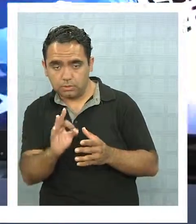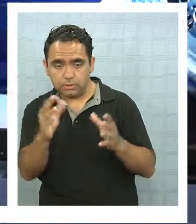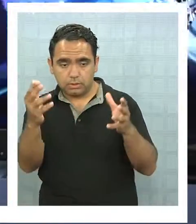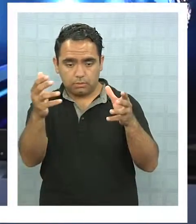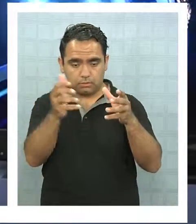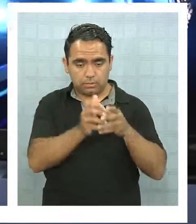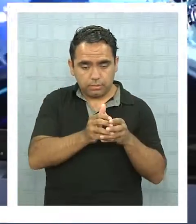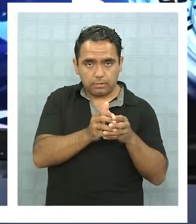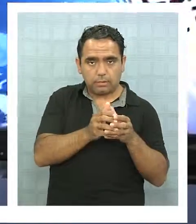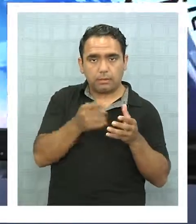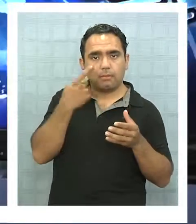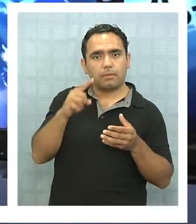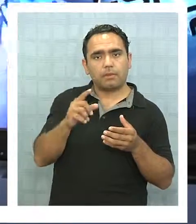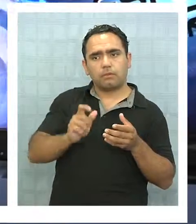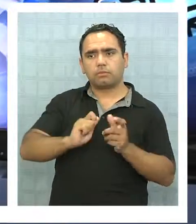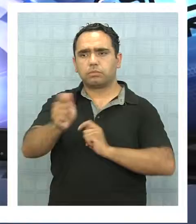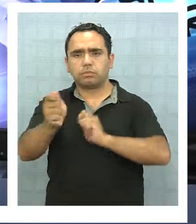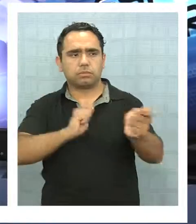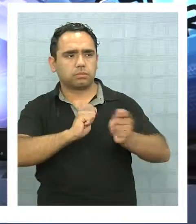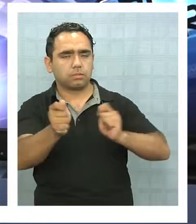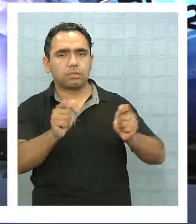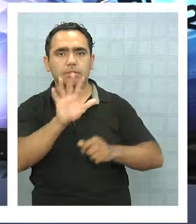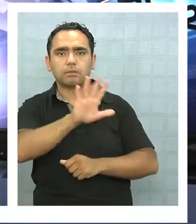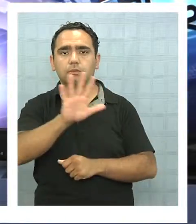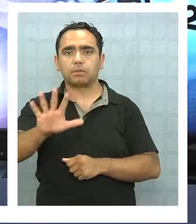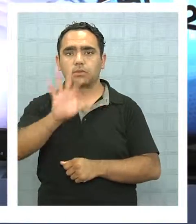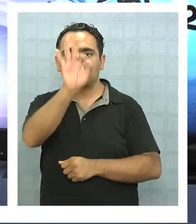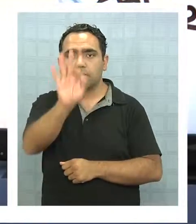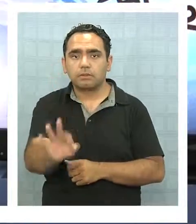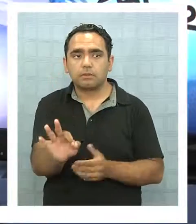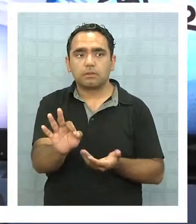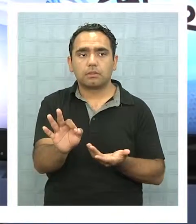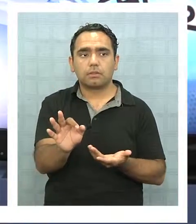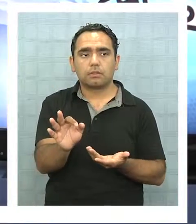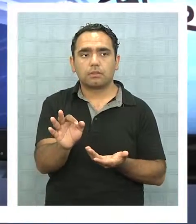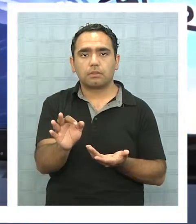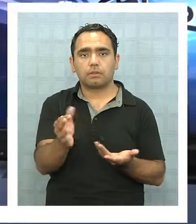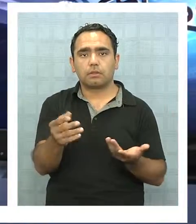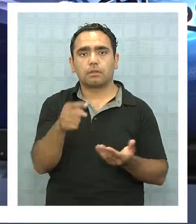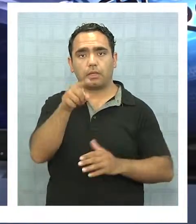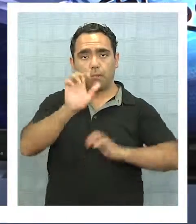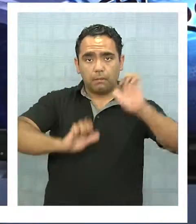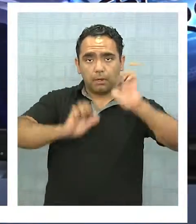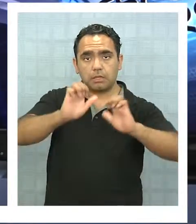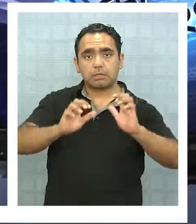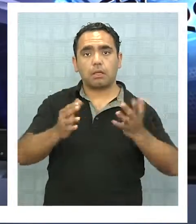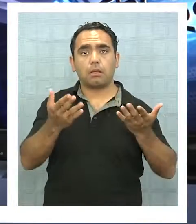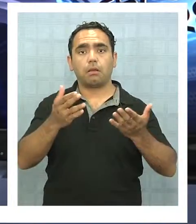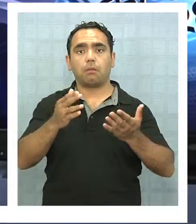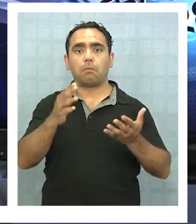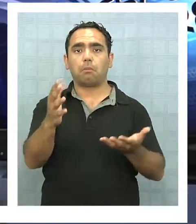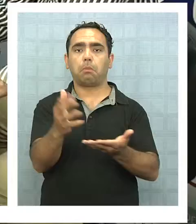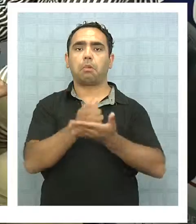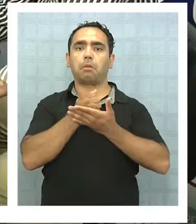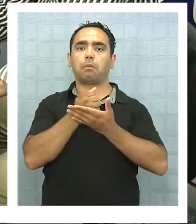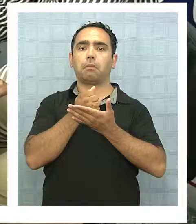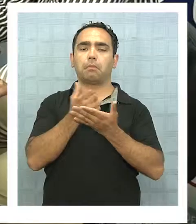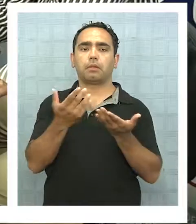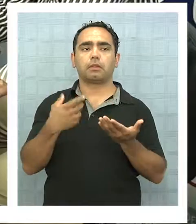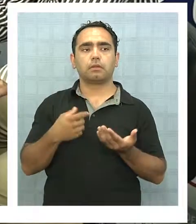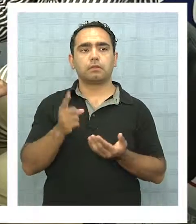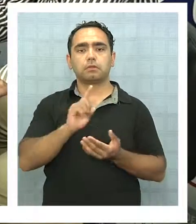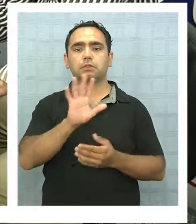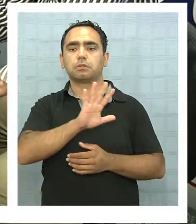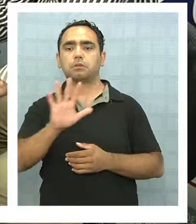explotación es un 55%. Y eso es lo que dan las grandes empresas. Y resulta que no les basta con